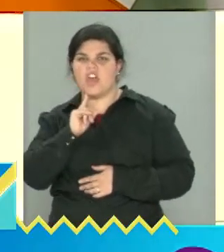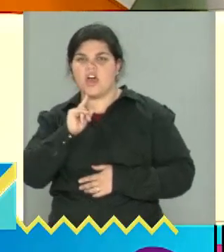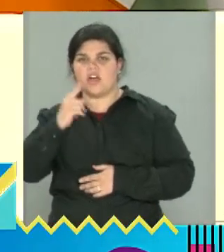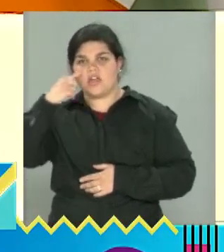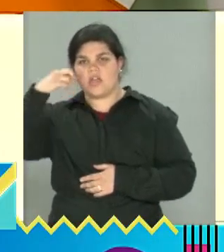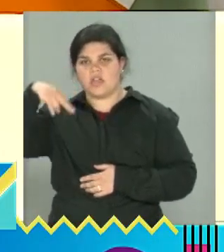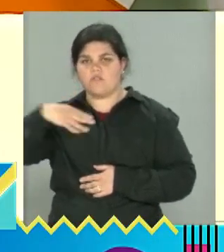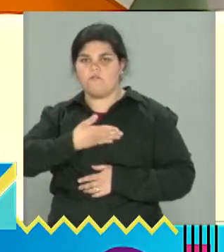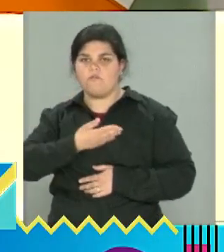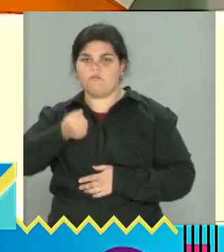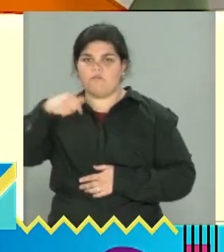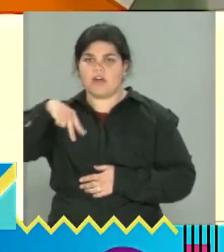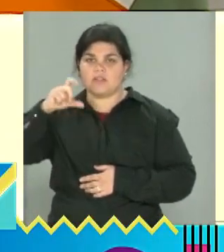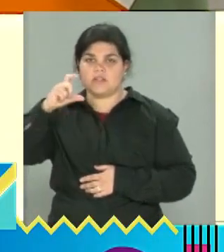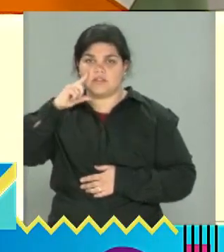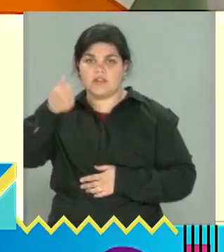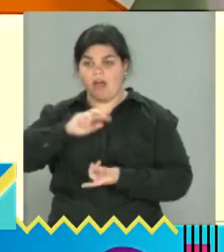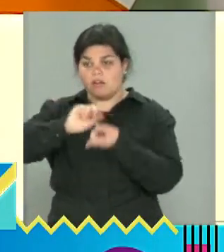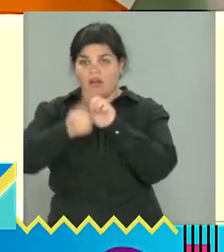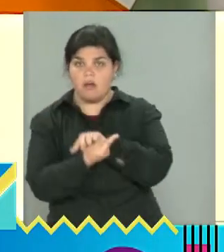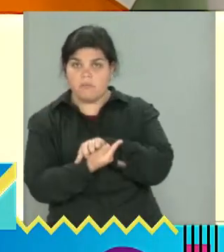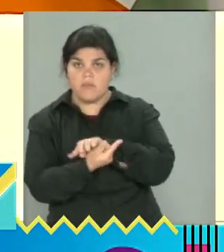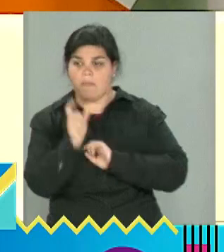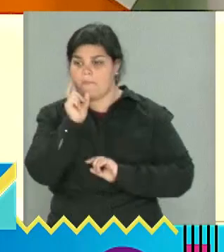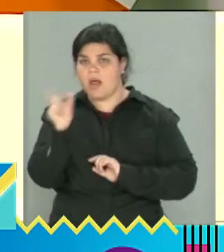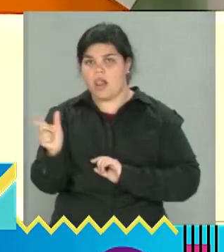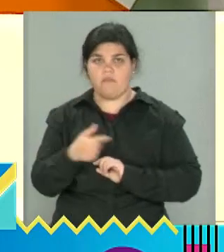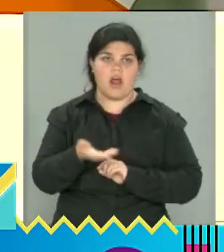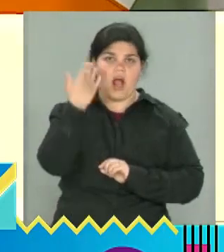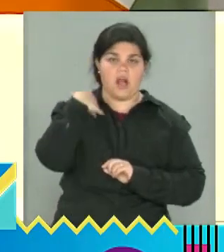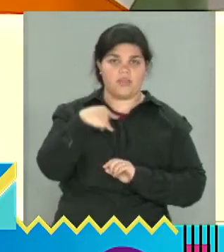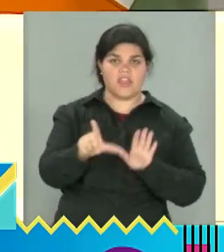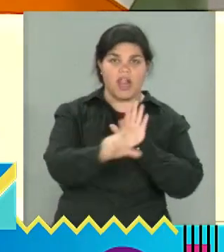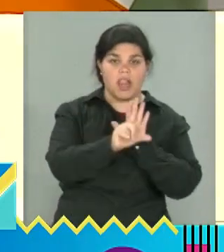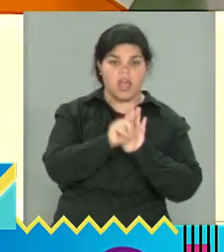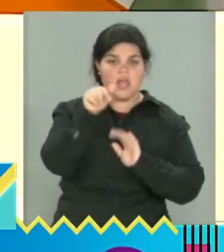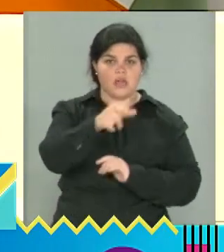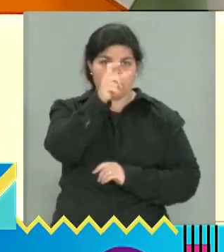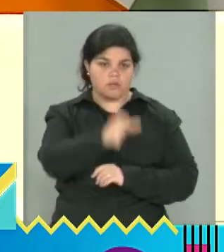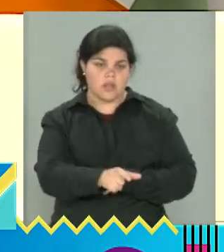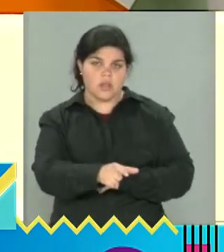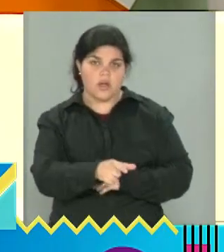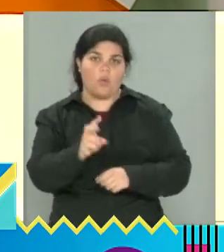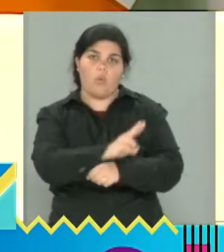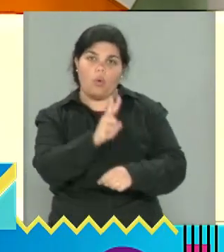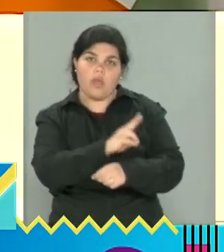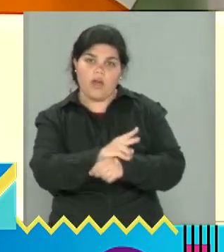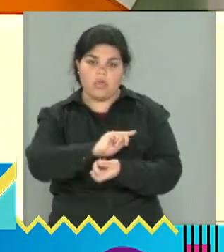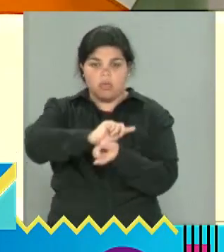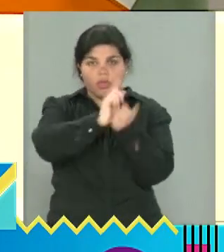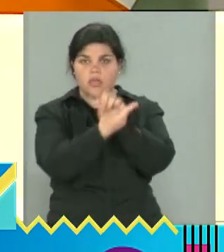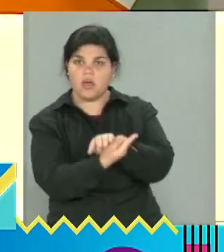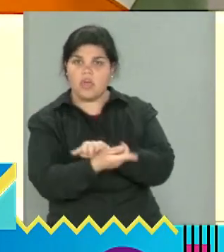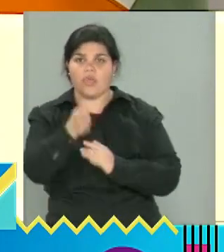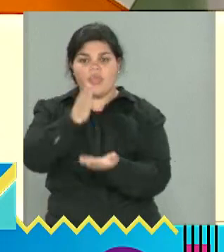al otro. En la ley anterior, el niño era objeto de tutela y pasó a ser un sujeto de derechos. Y ese cambio